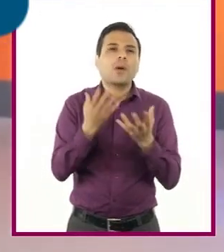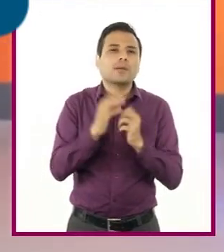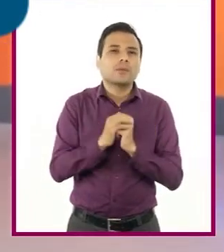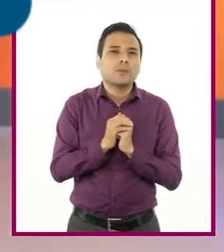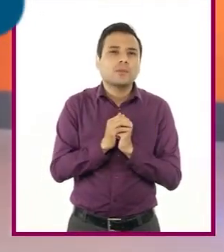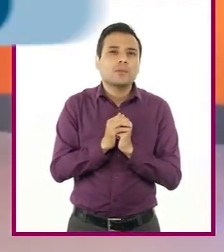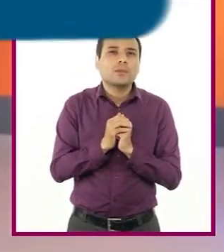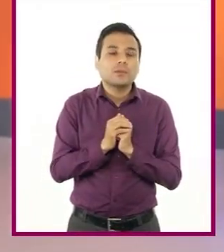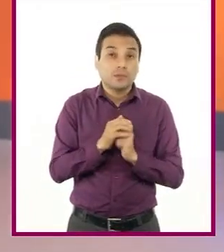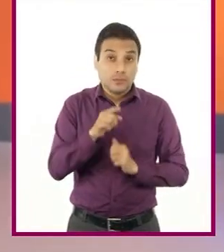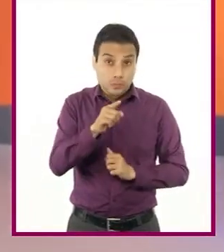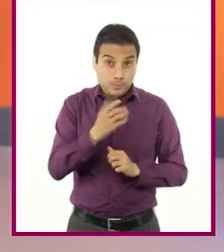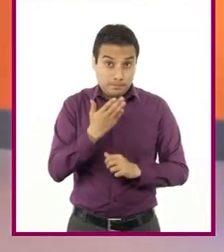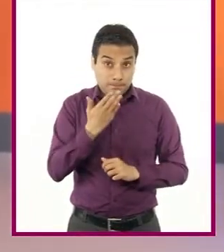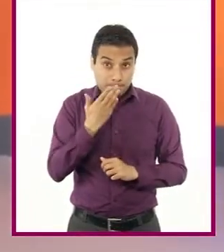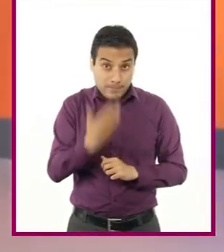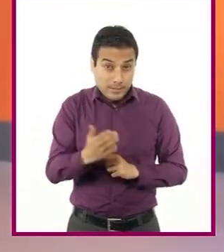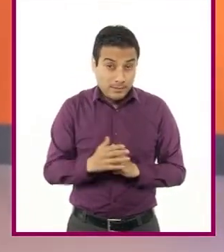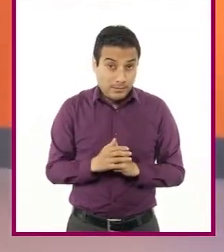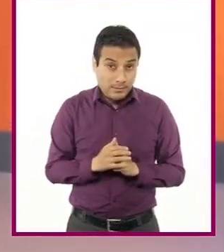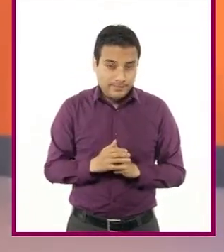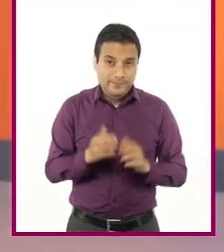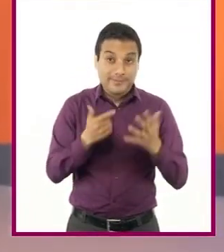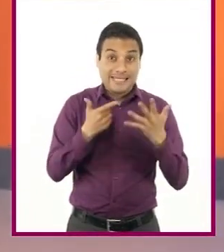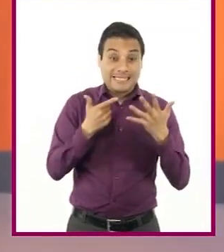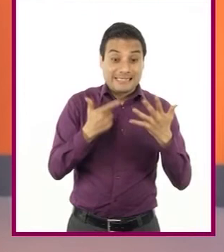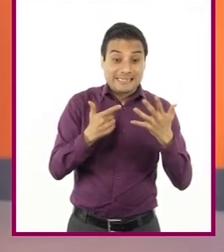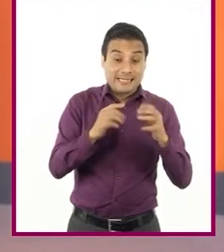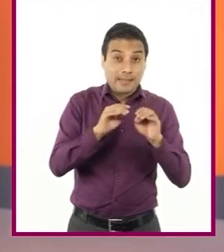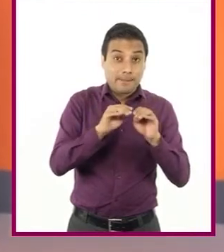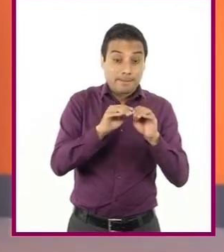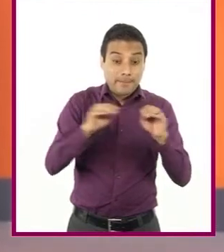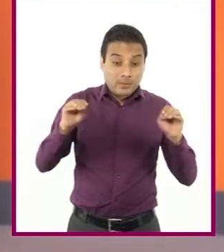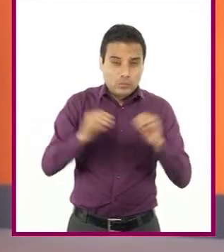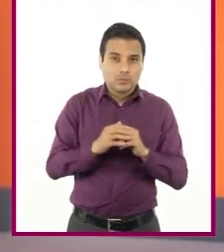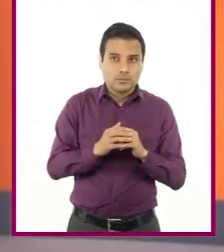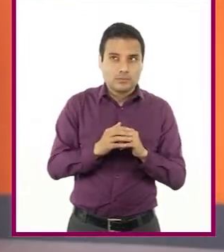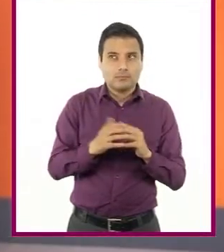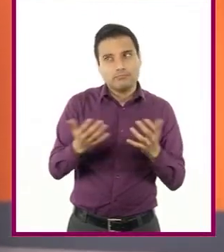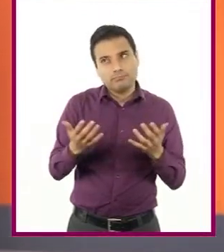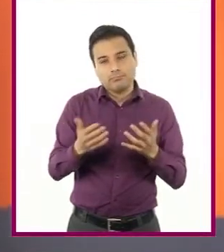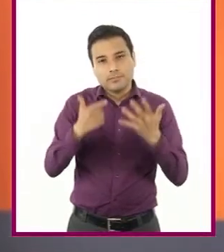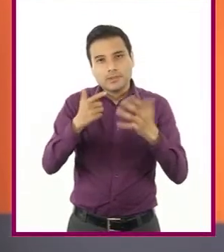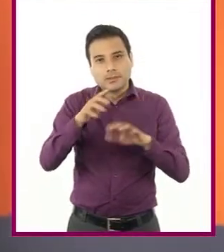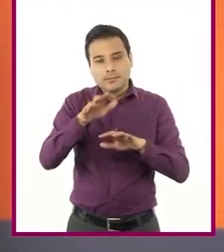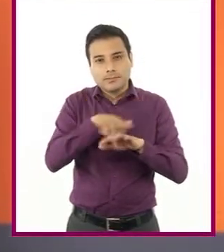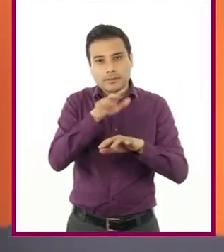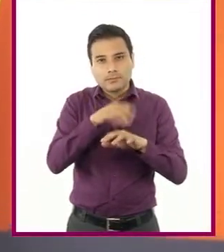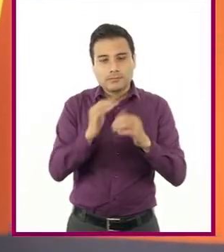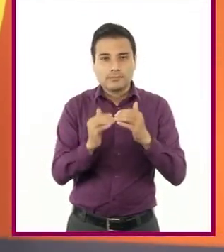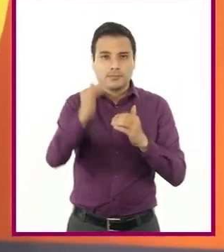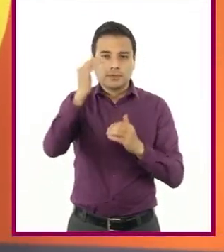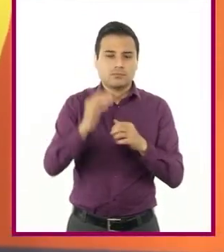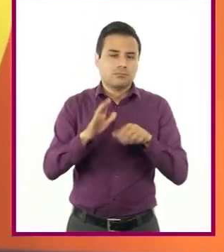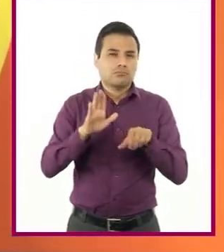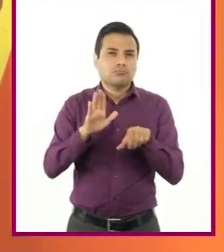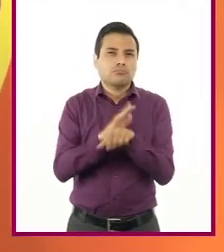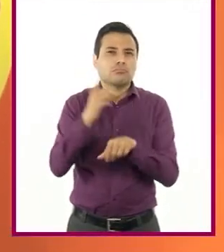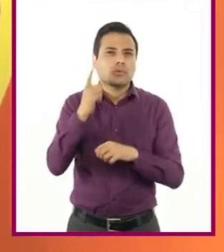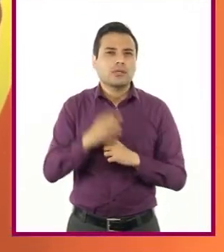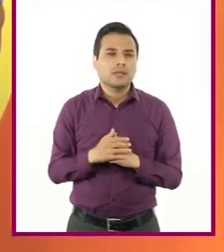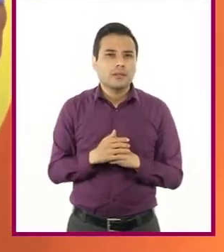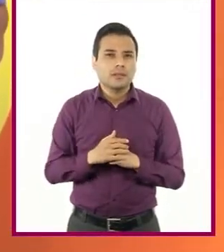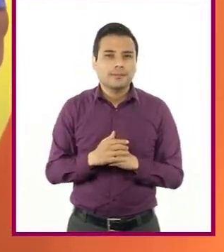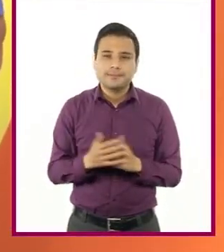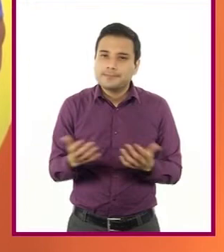esto? Calculamos que 7 metros equivalen a más de 7 pies. ¿Por qué ocurre lo anterior?